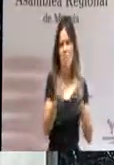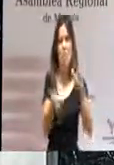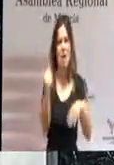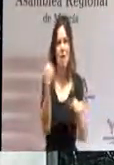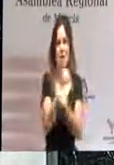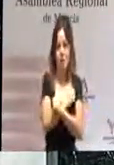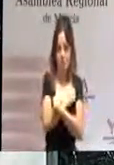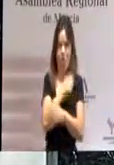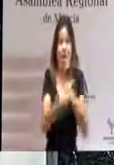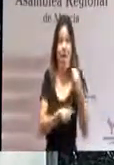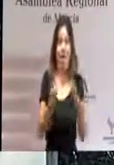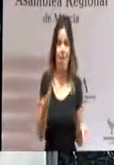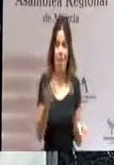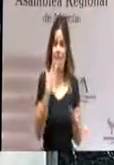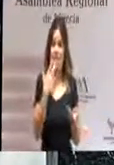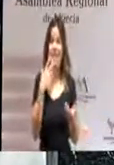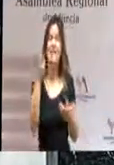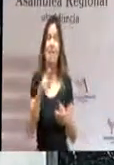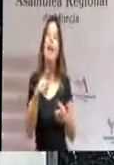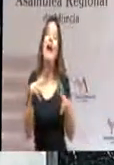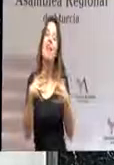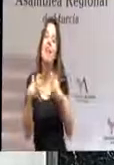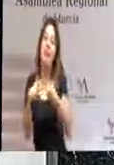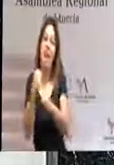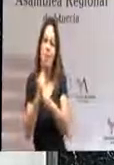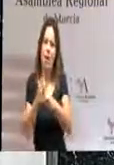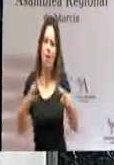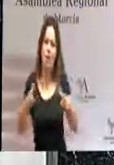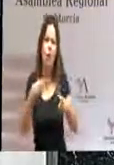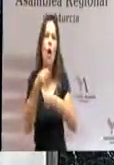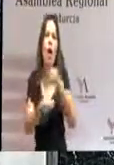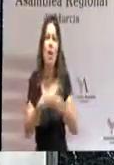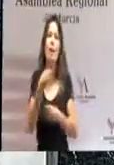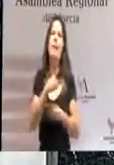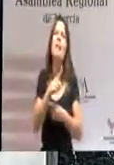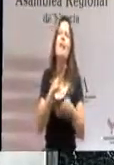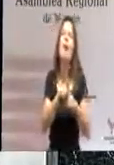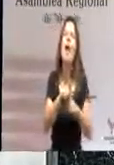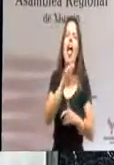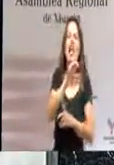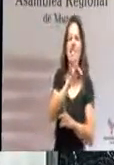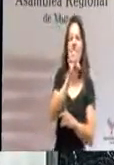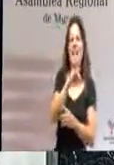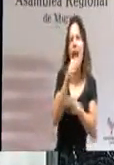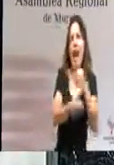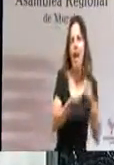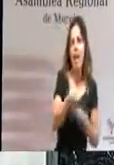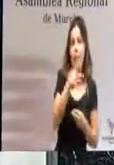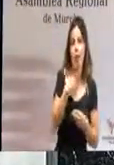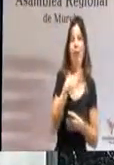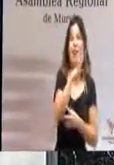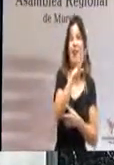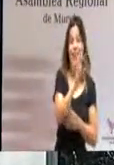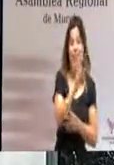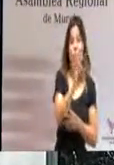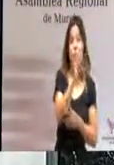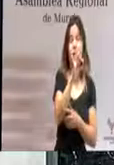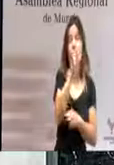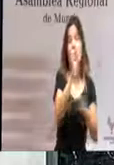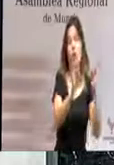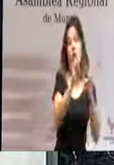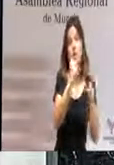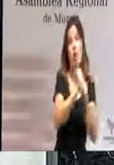creciente siniestralidad laboral? ¿Y qué van a hacer con el fenómeno de las ETT, que formalizan el 50% de los